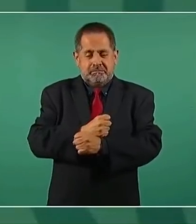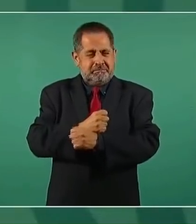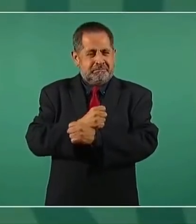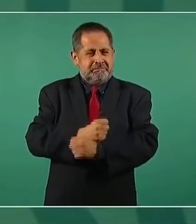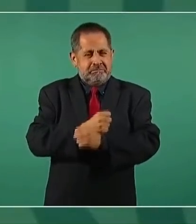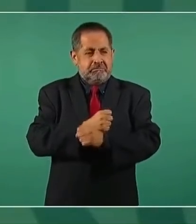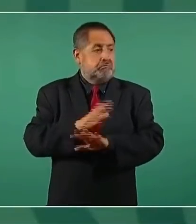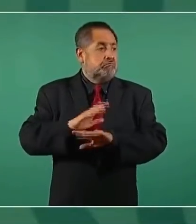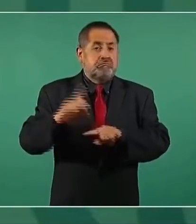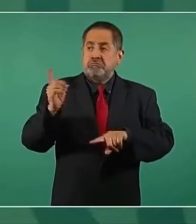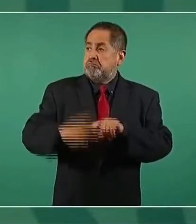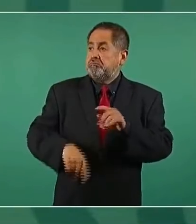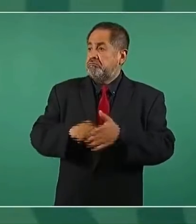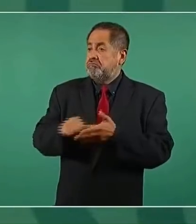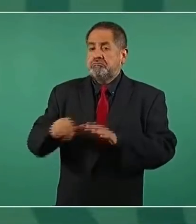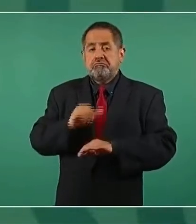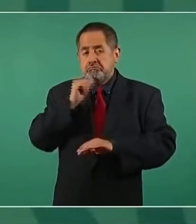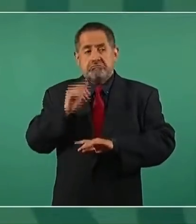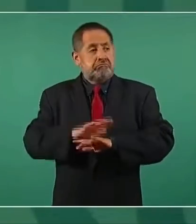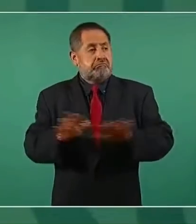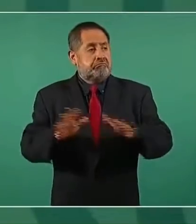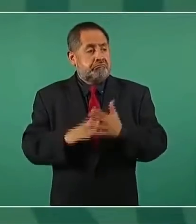fue abolida